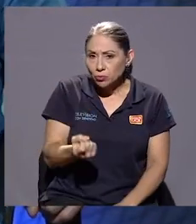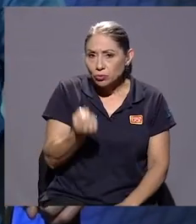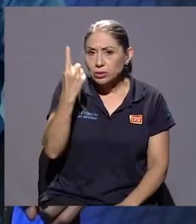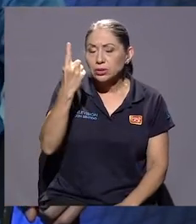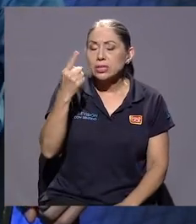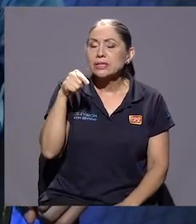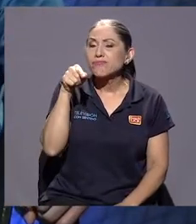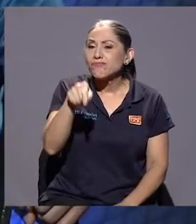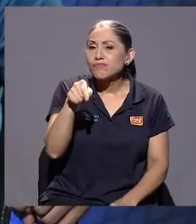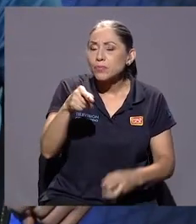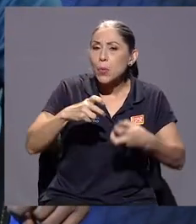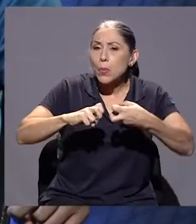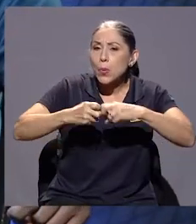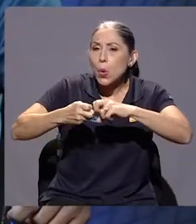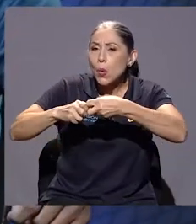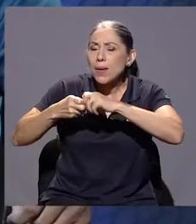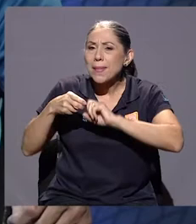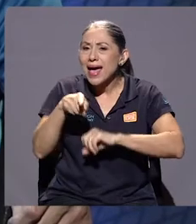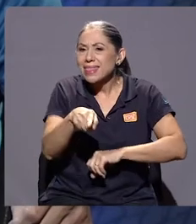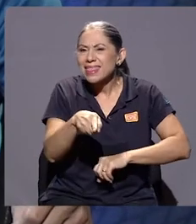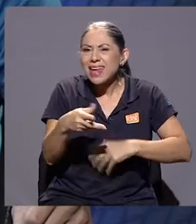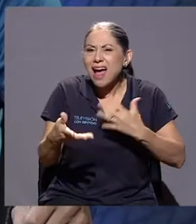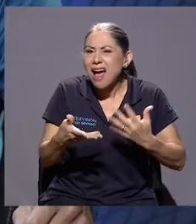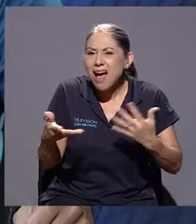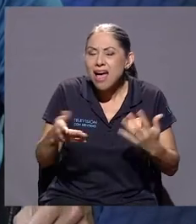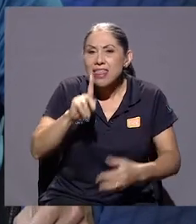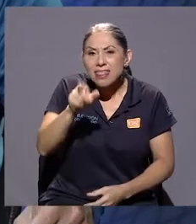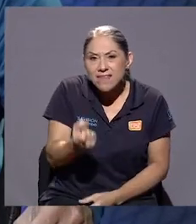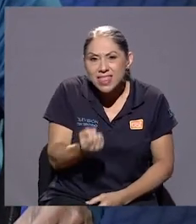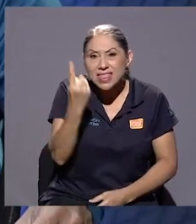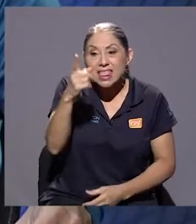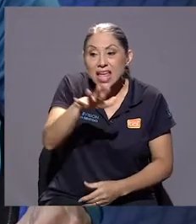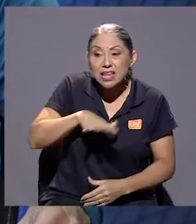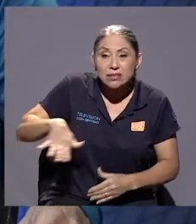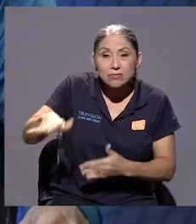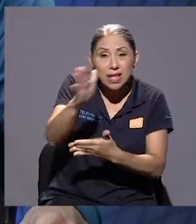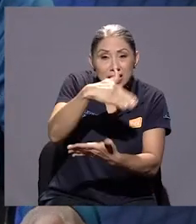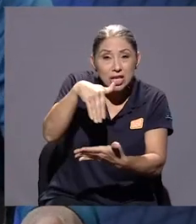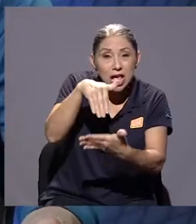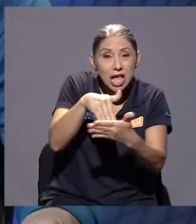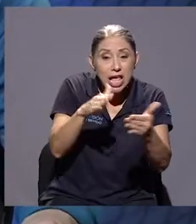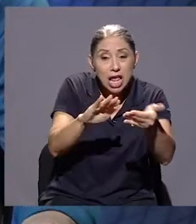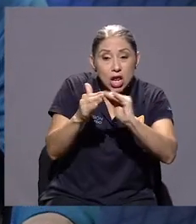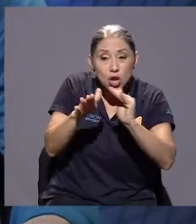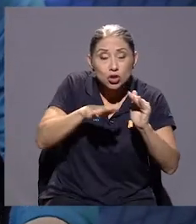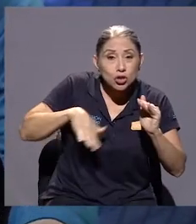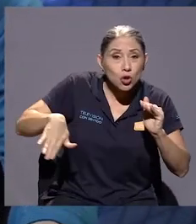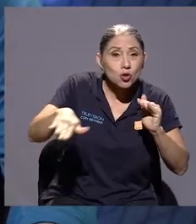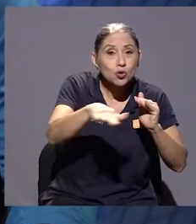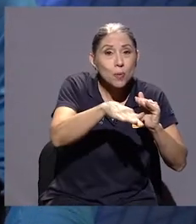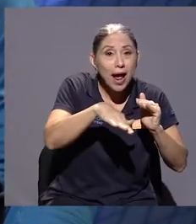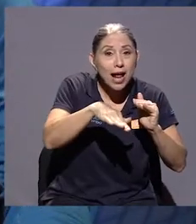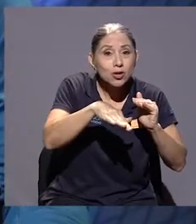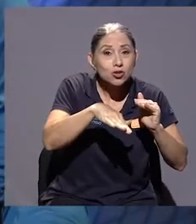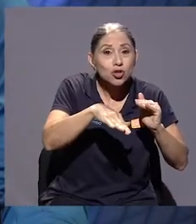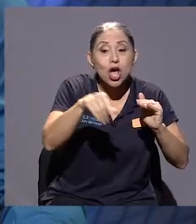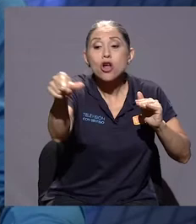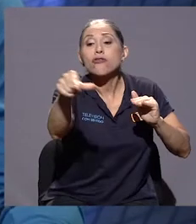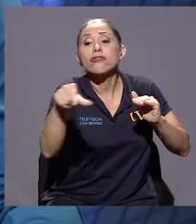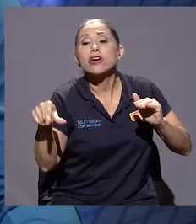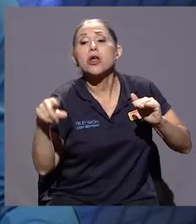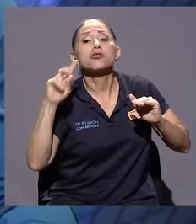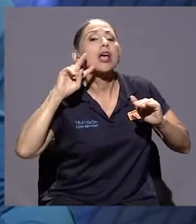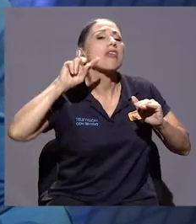es entender que en los entornos urbanos la ciudad le dan la espalda y una otra manera por lo menos desde este enfoque el